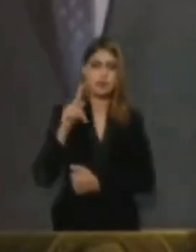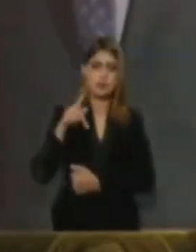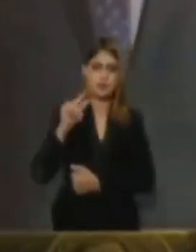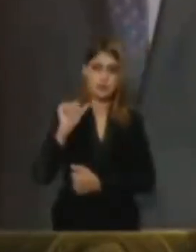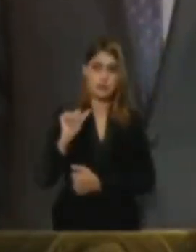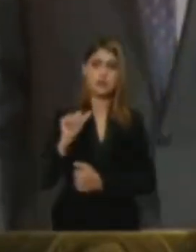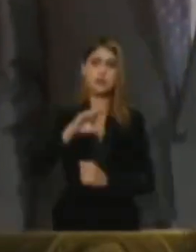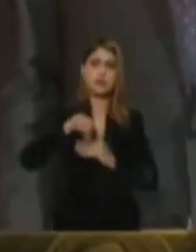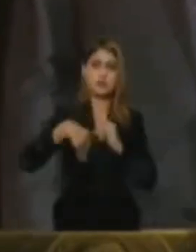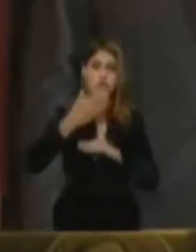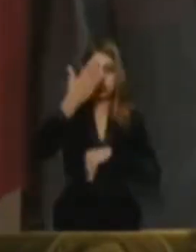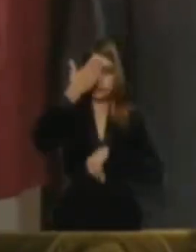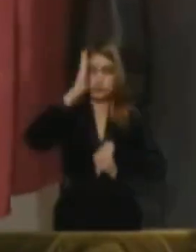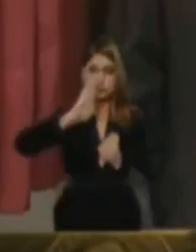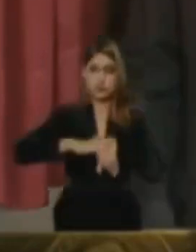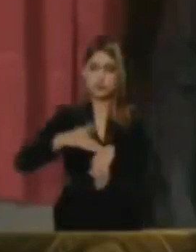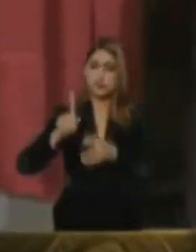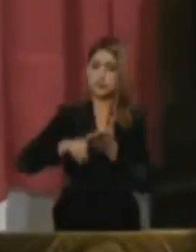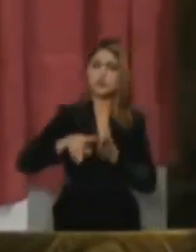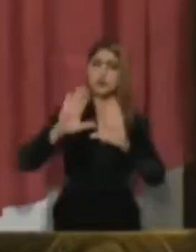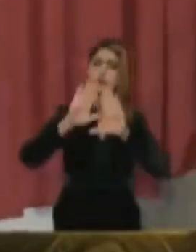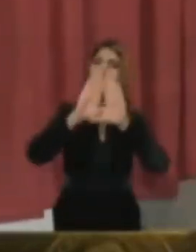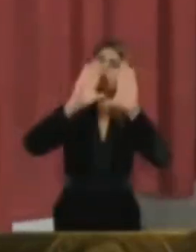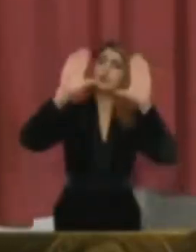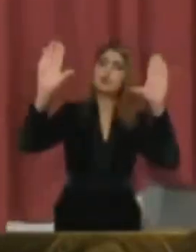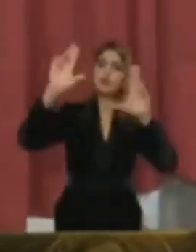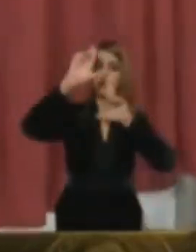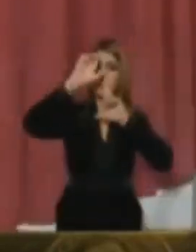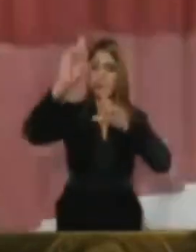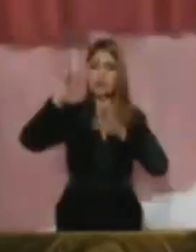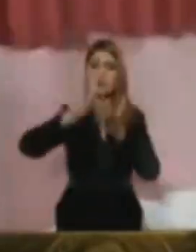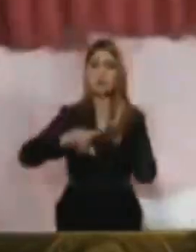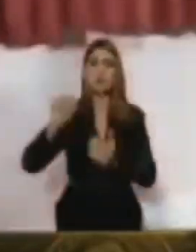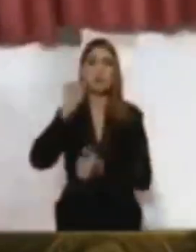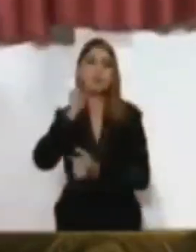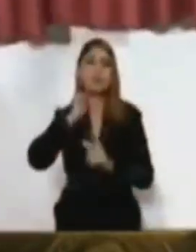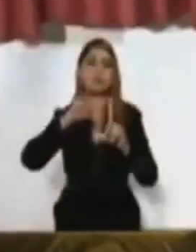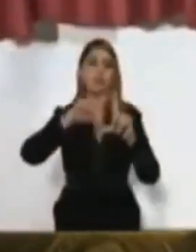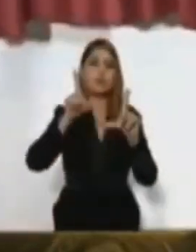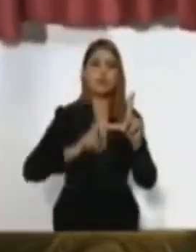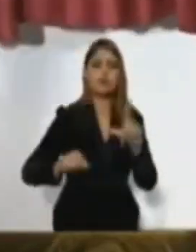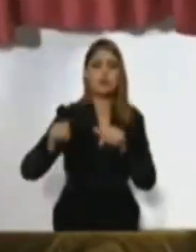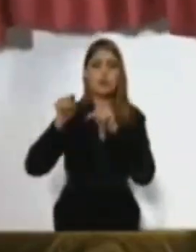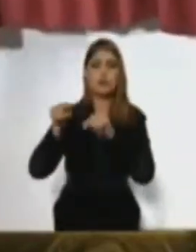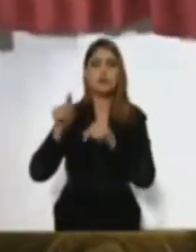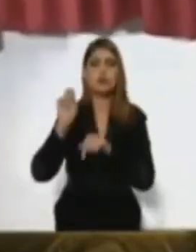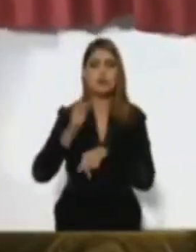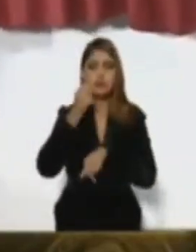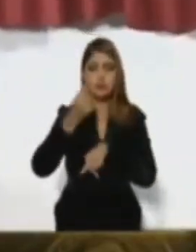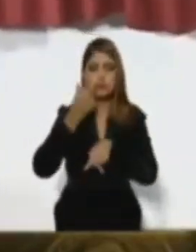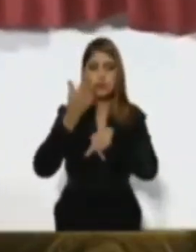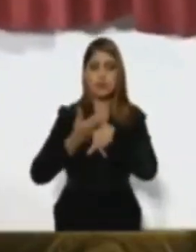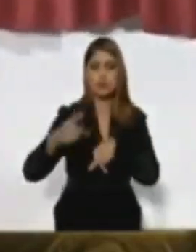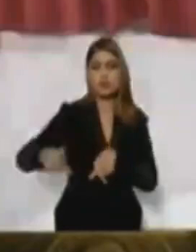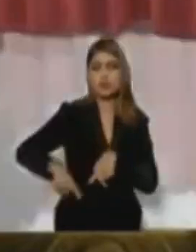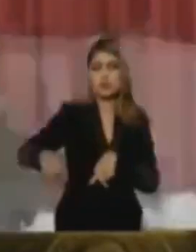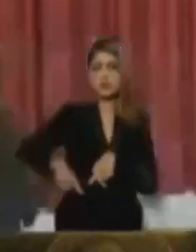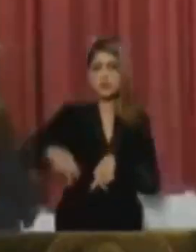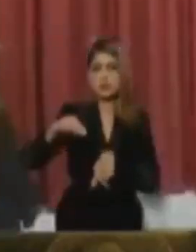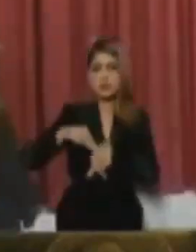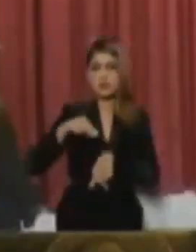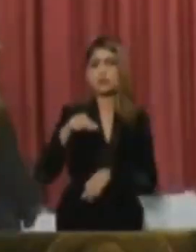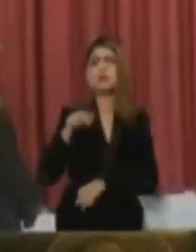Poder Legislativo en este muro de honor en el Senado de la República. Es el secretario de Gobernación, el